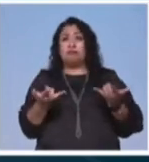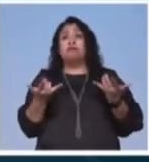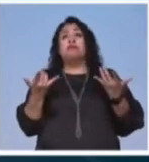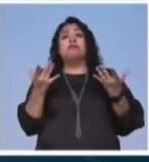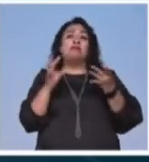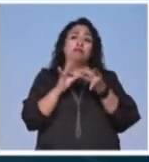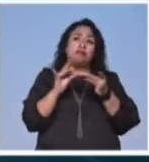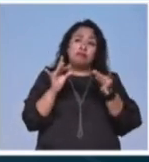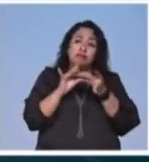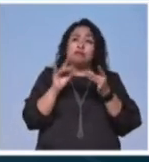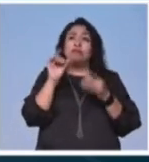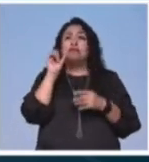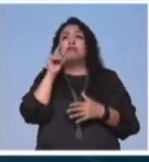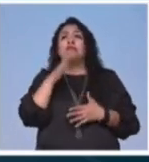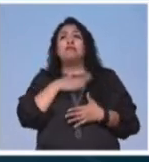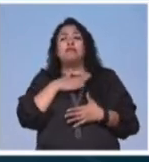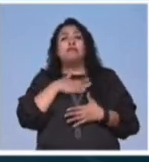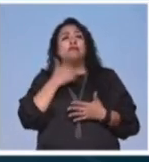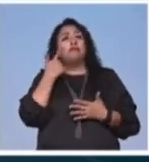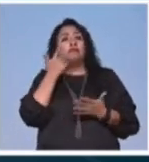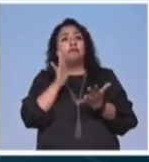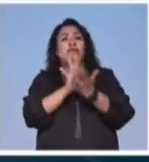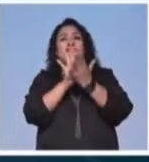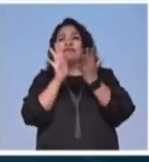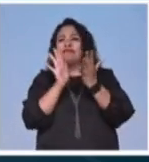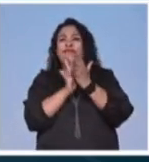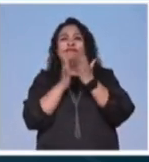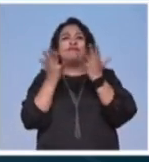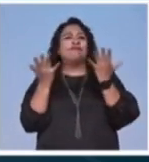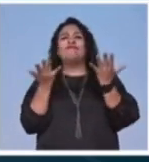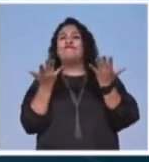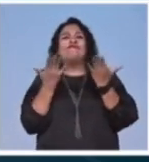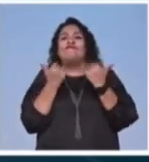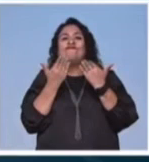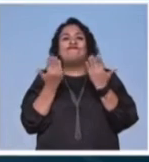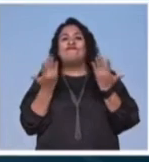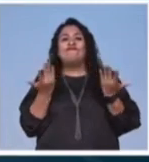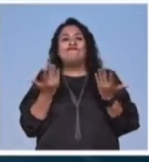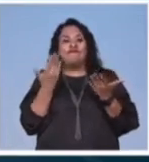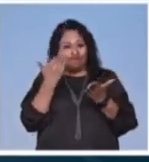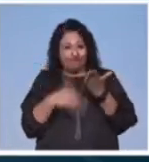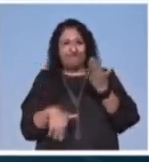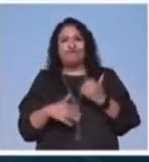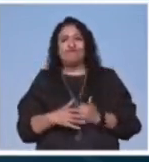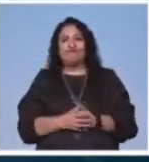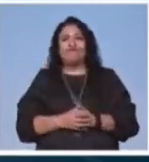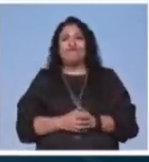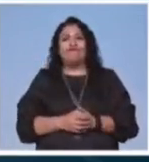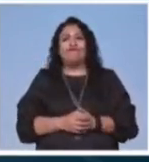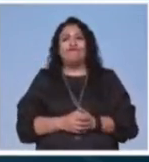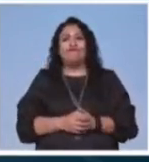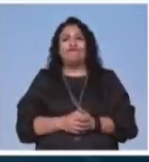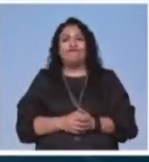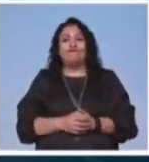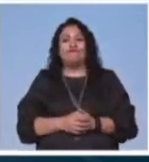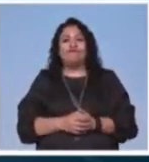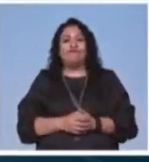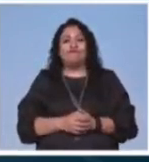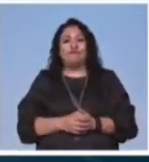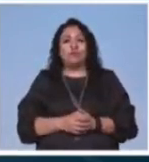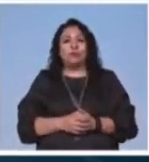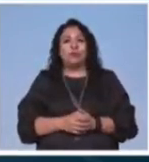nuestros discursos o incluso nuestra presencia no ha estado, ¿no? Los amos no eran invencibles.